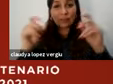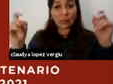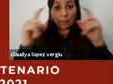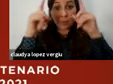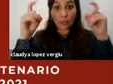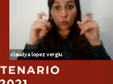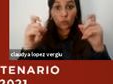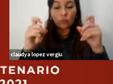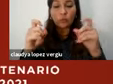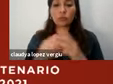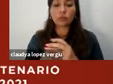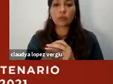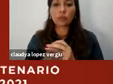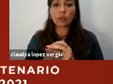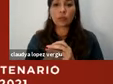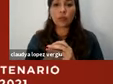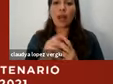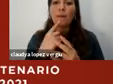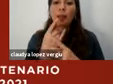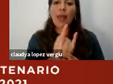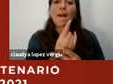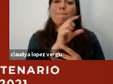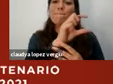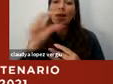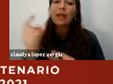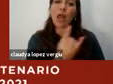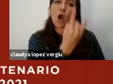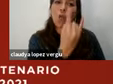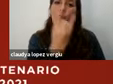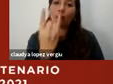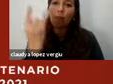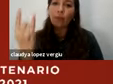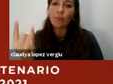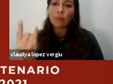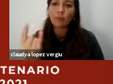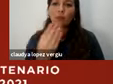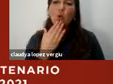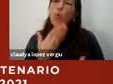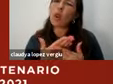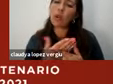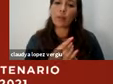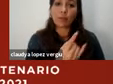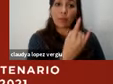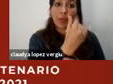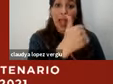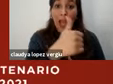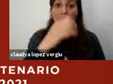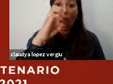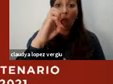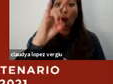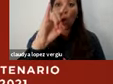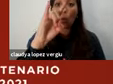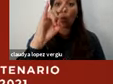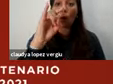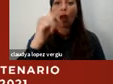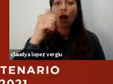por ejemplo, la página web de Aguamaki. Por favor, Melissa, si fueras tan amable. Sí, es